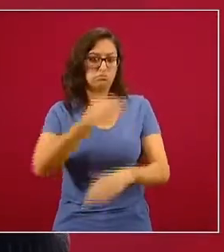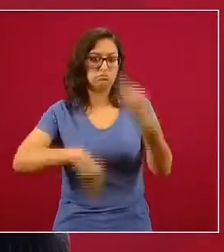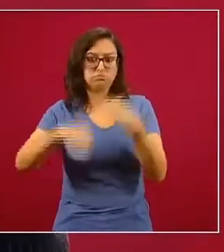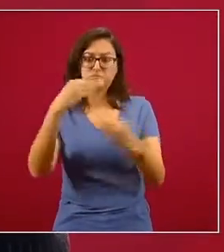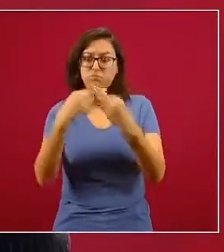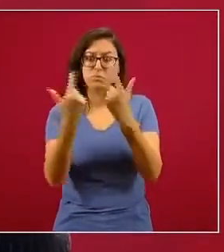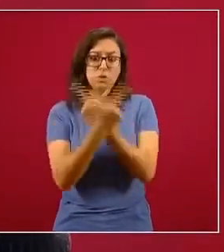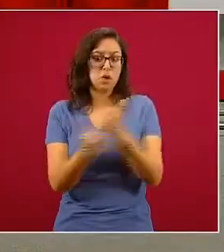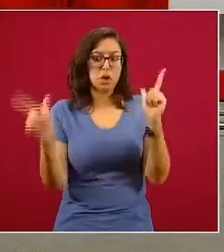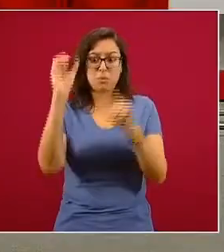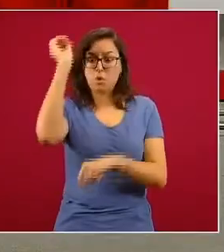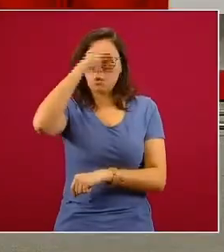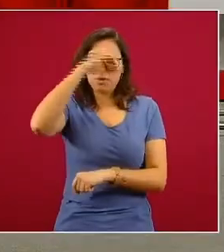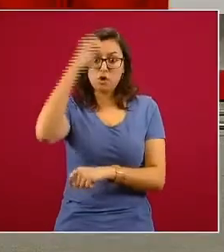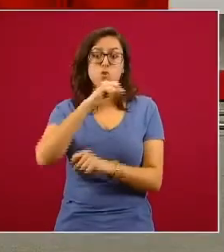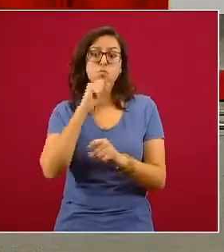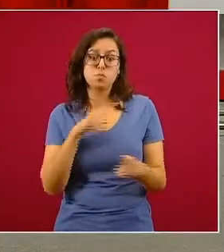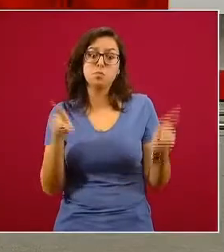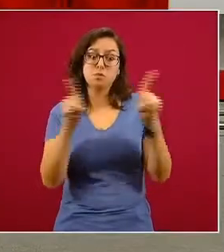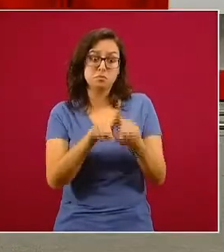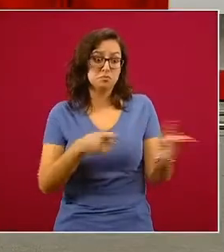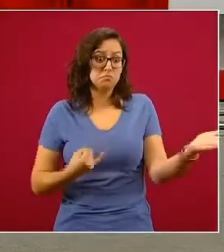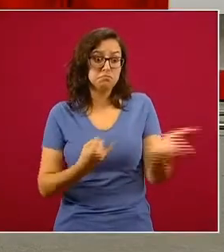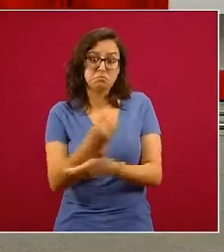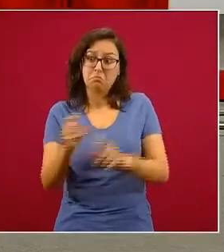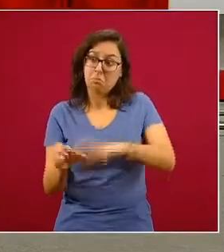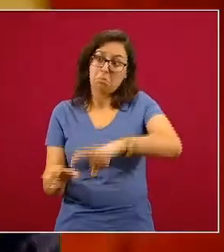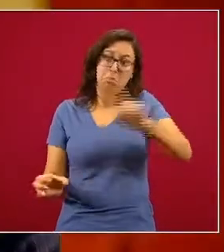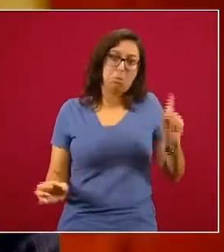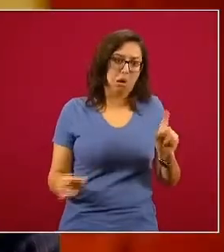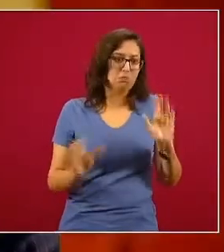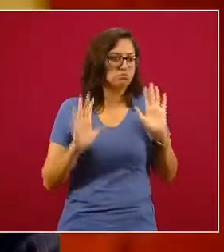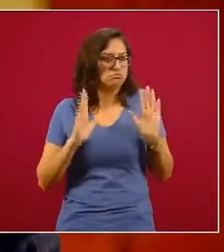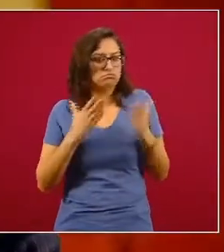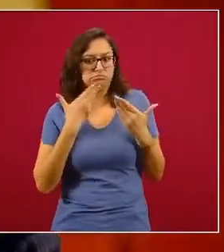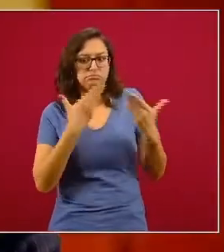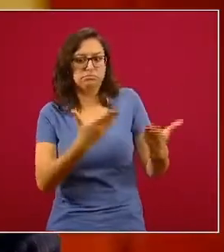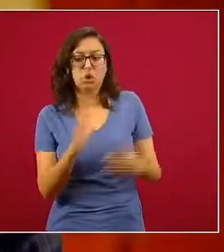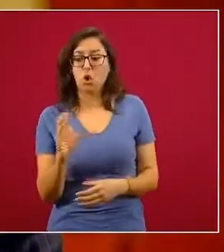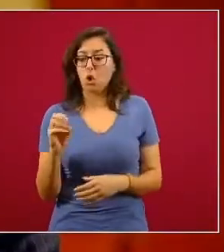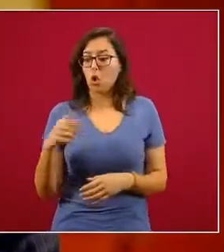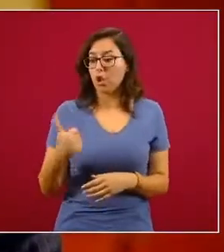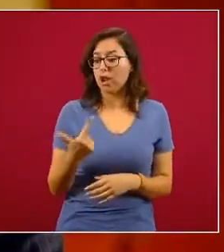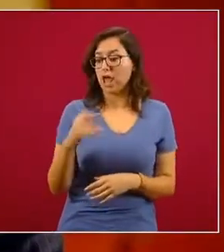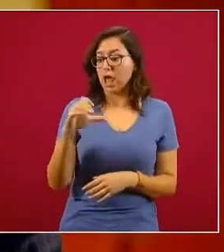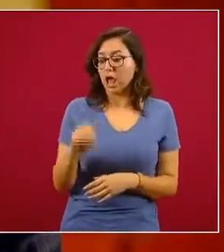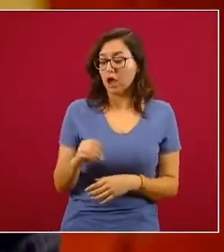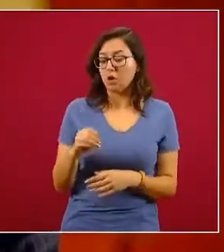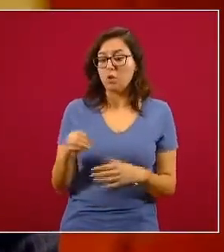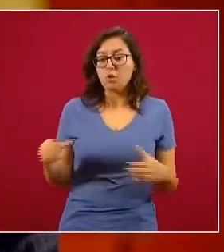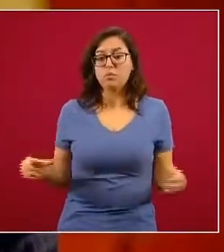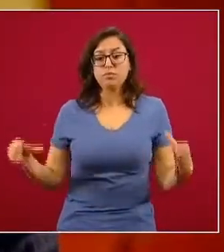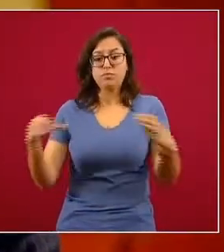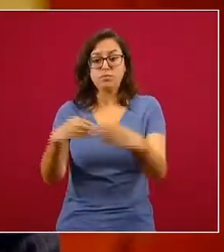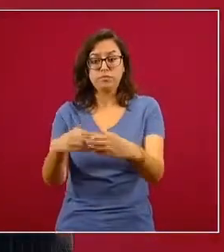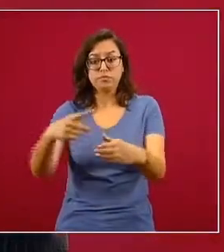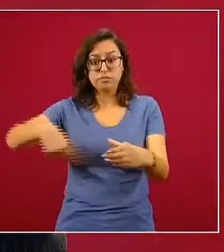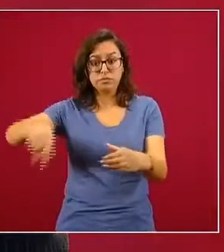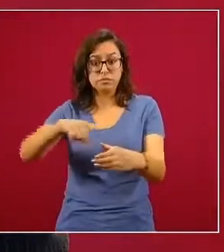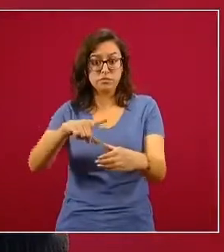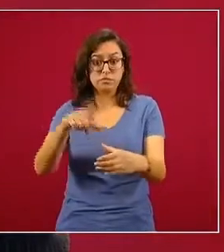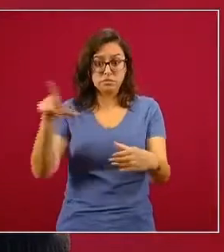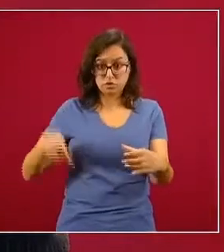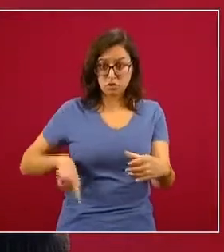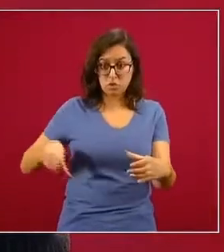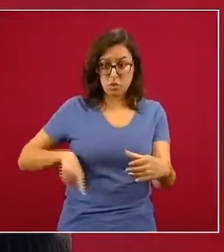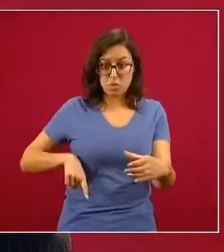de opinión y también de este tipo de decisiones. La Conferencia Nacional de Gobernadores, CONAGO, no es un organismo del Estado, no es